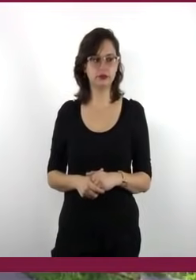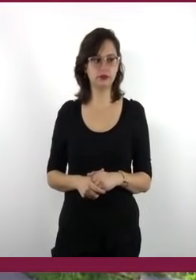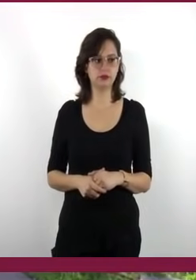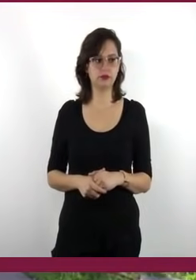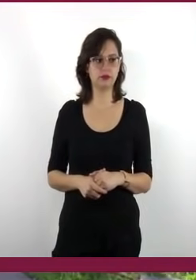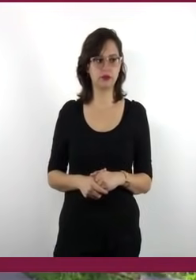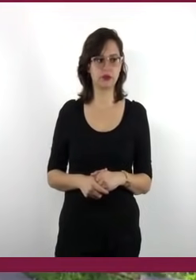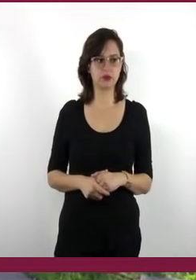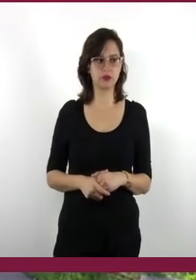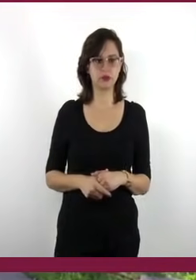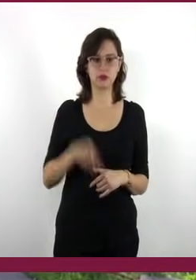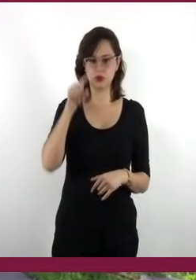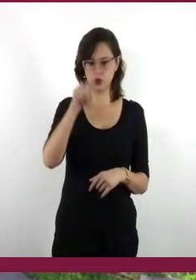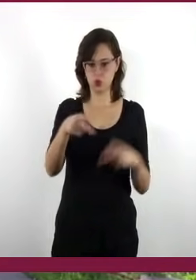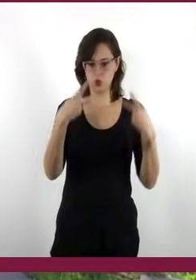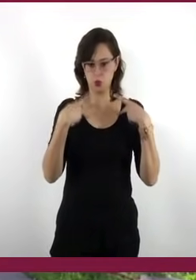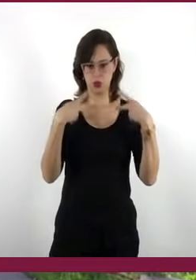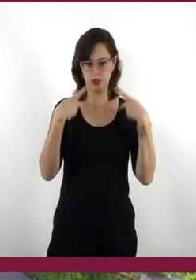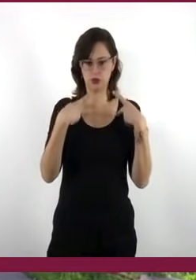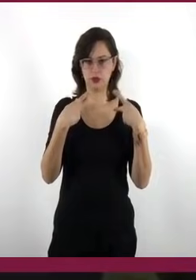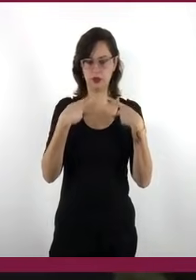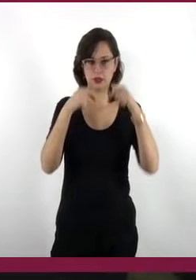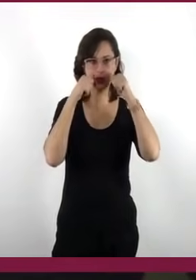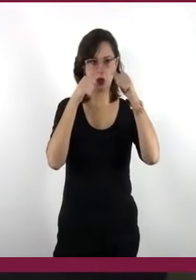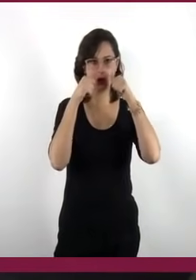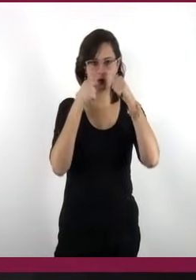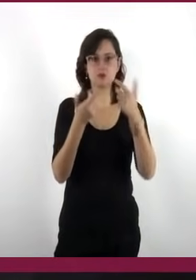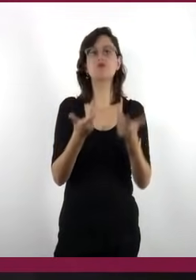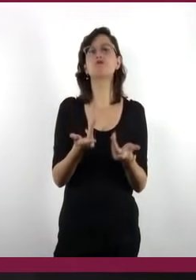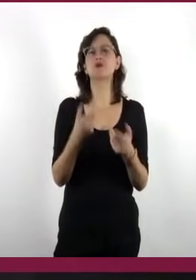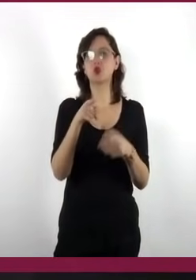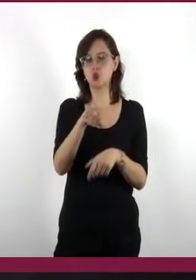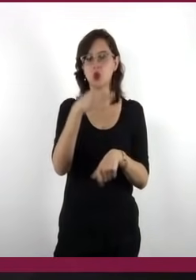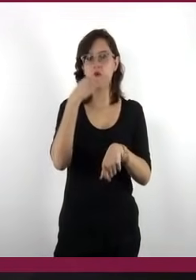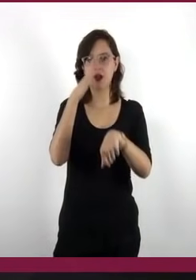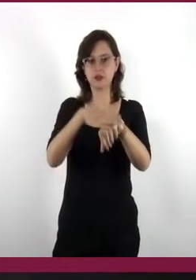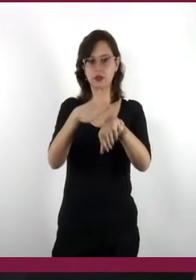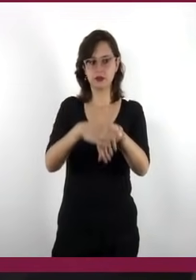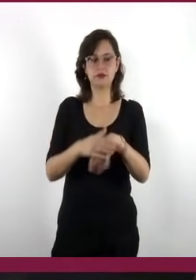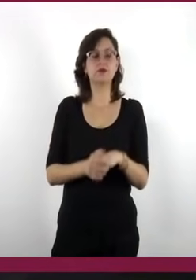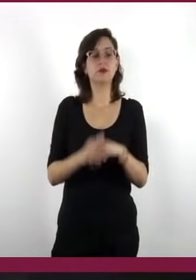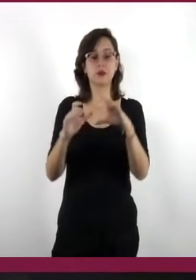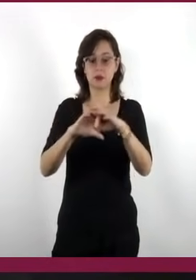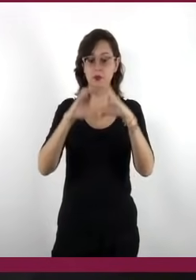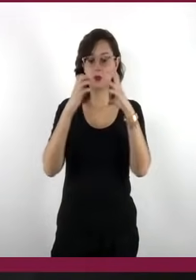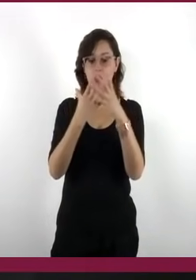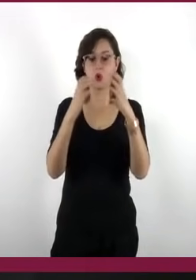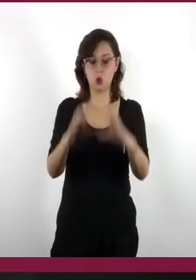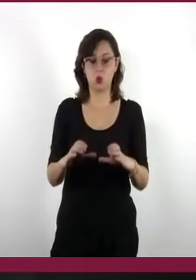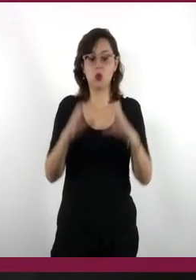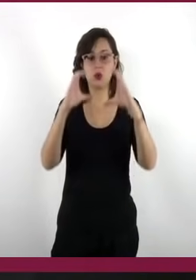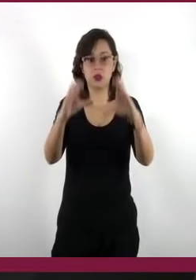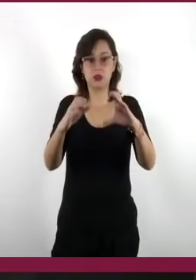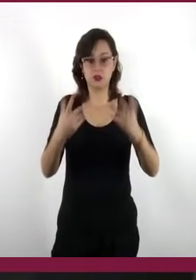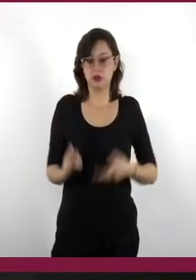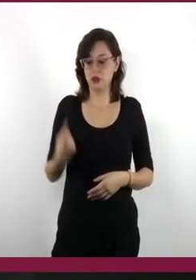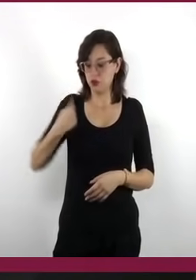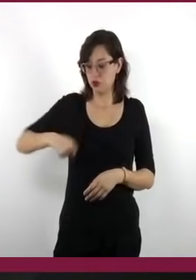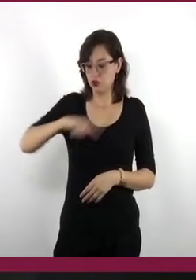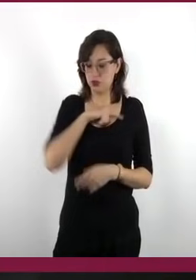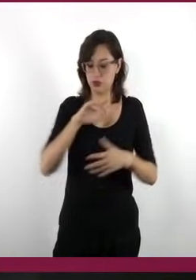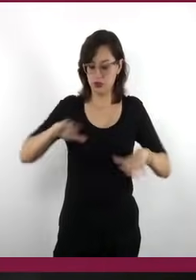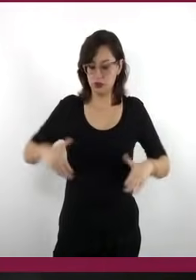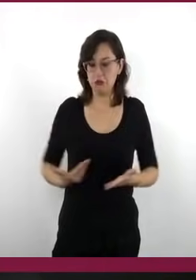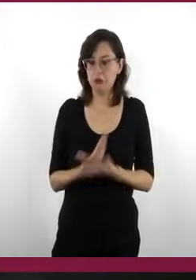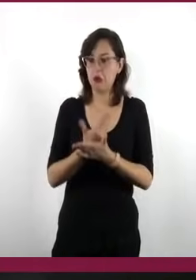¿Qué quieres decirle a las personas que nos están viendo? Que cuiden el planeta. Que nosotros llegamos a él, lo